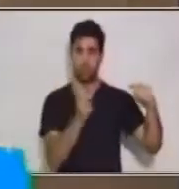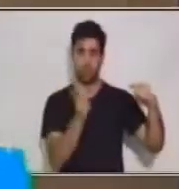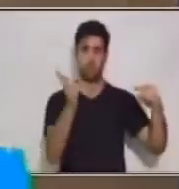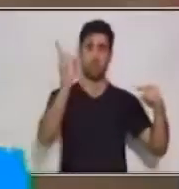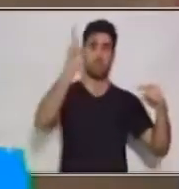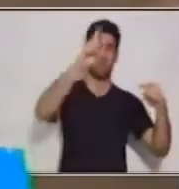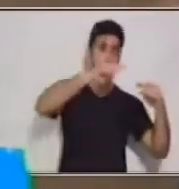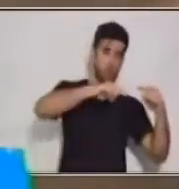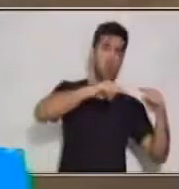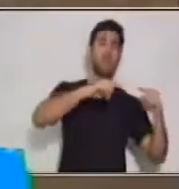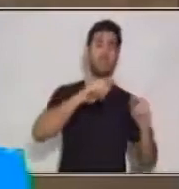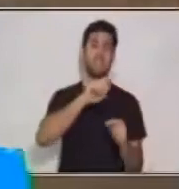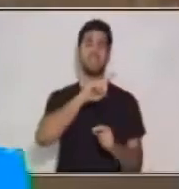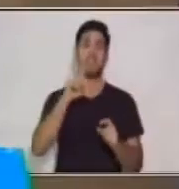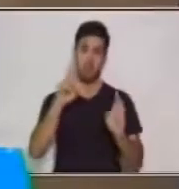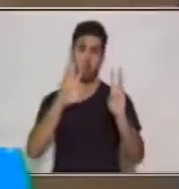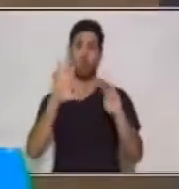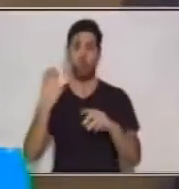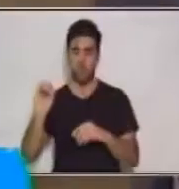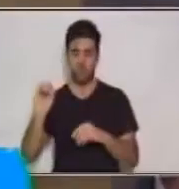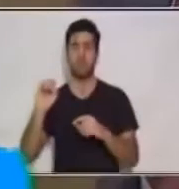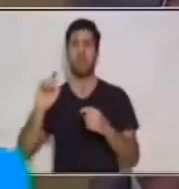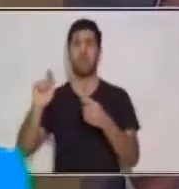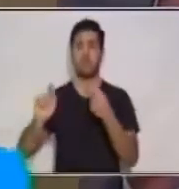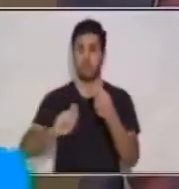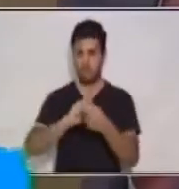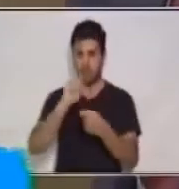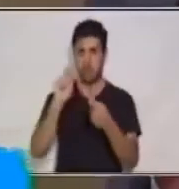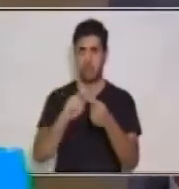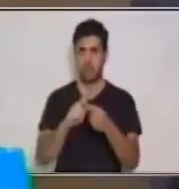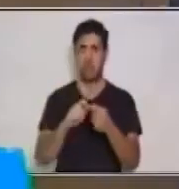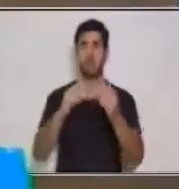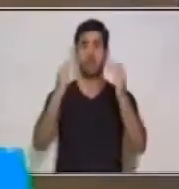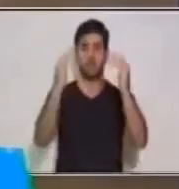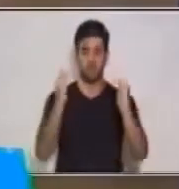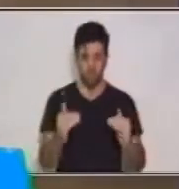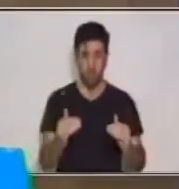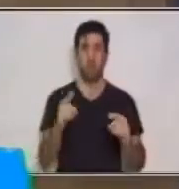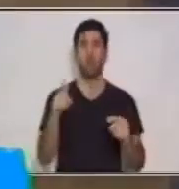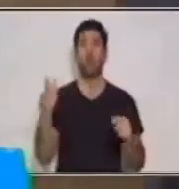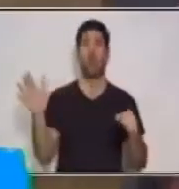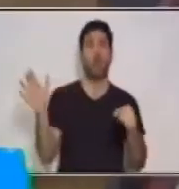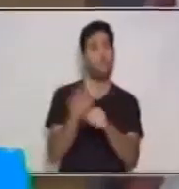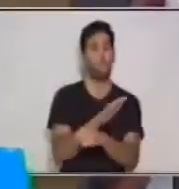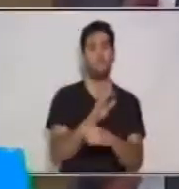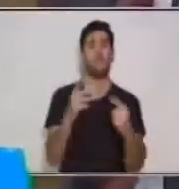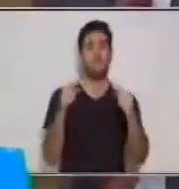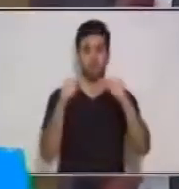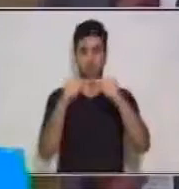180 grados exactos. Y ángulo completo es aquel